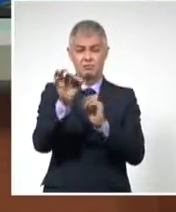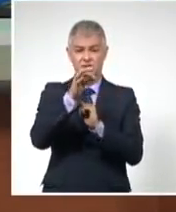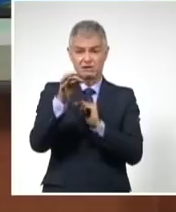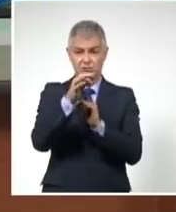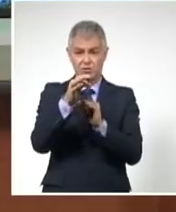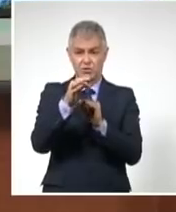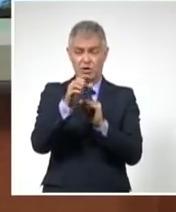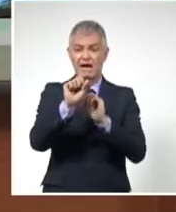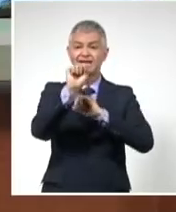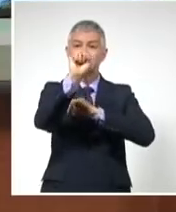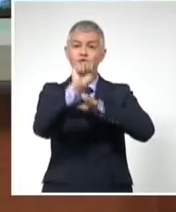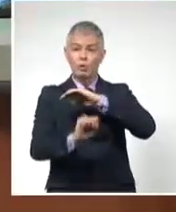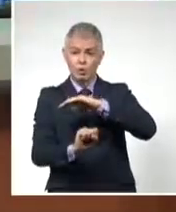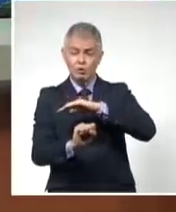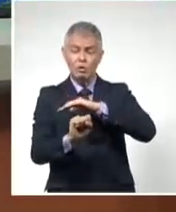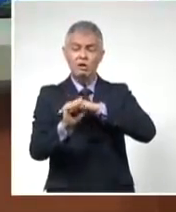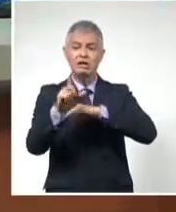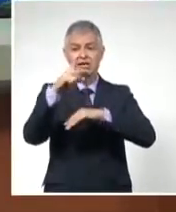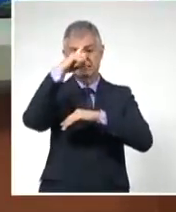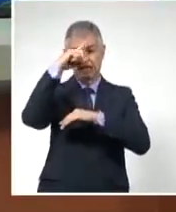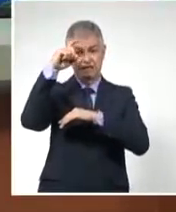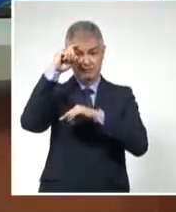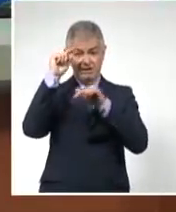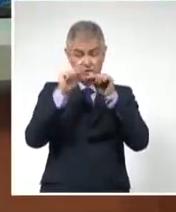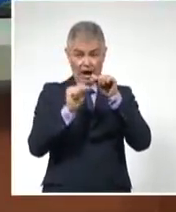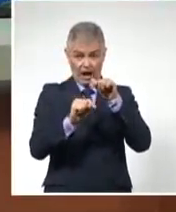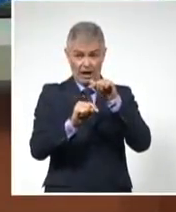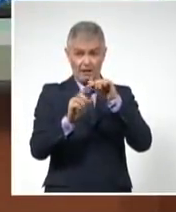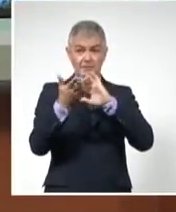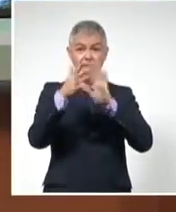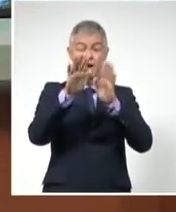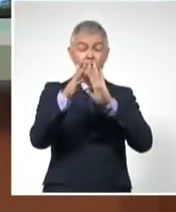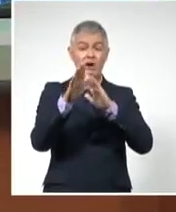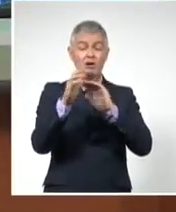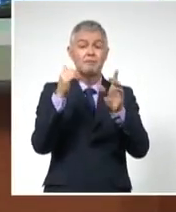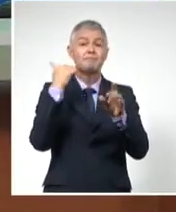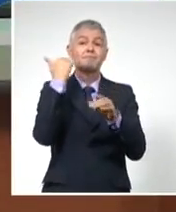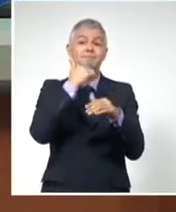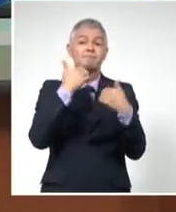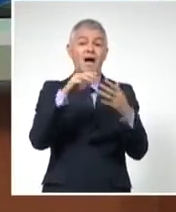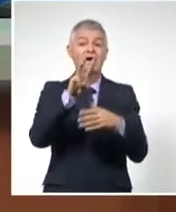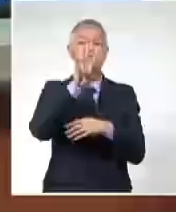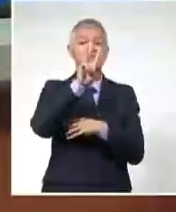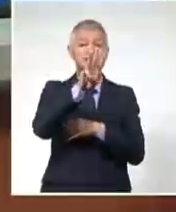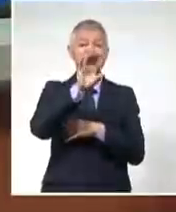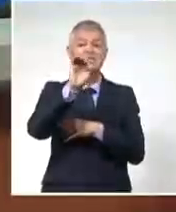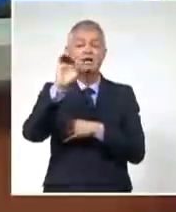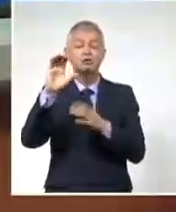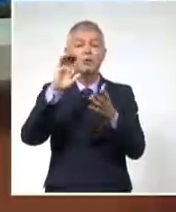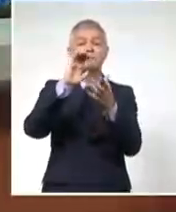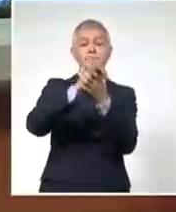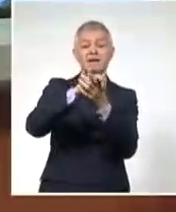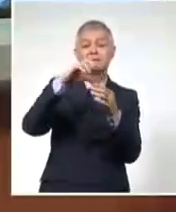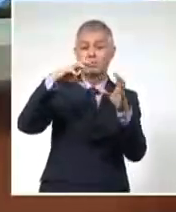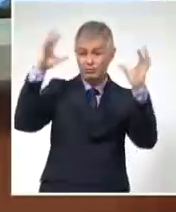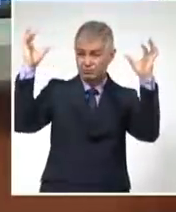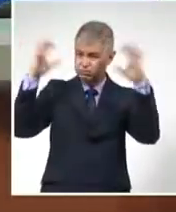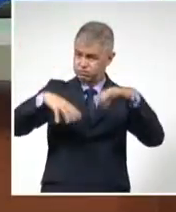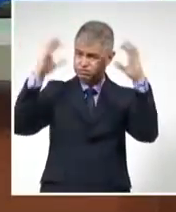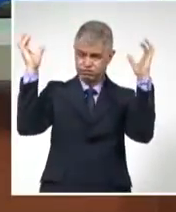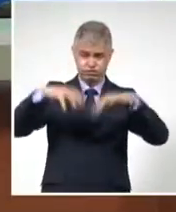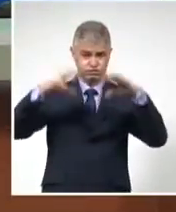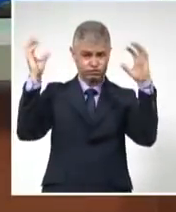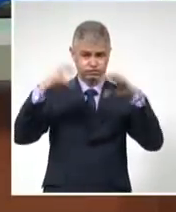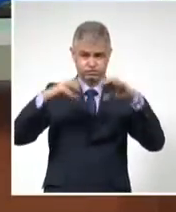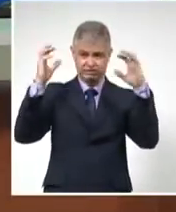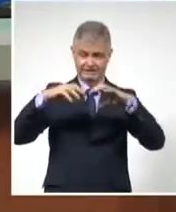aquí del sur de la provincia de Santi Espíritu, de más de 300 milímetros de lluvia. Y sigue